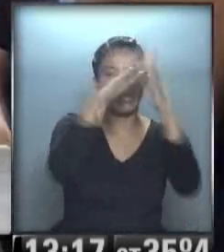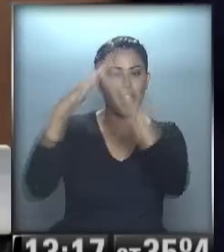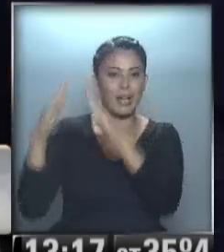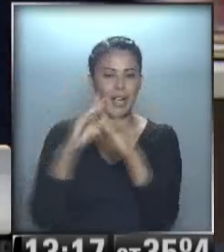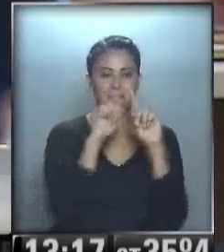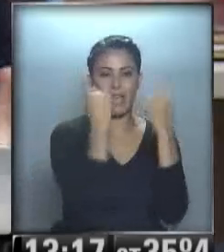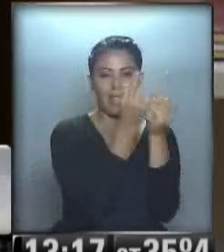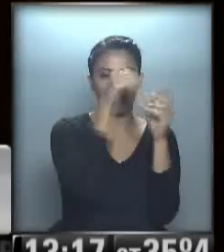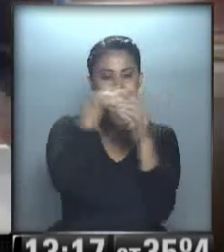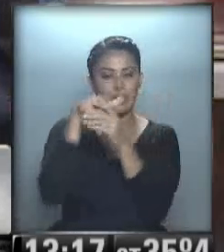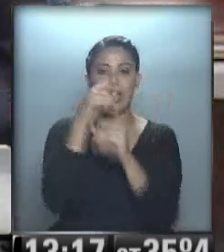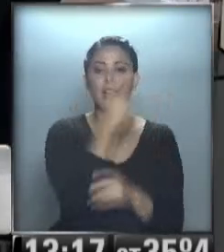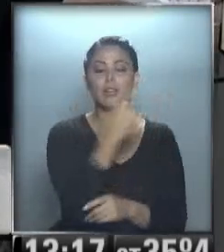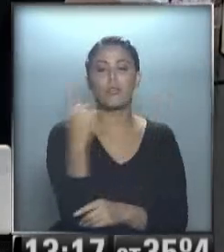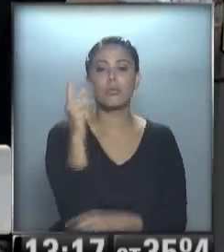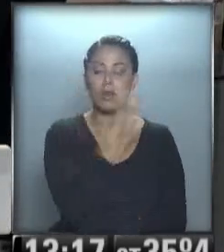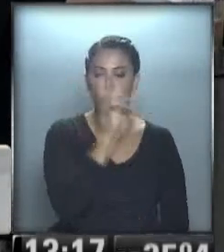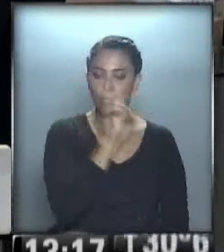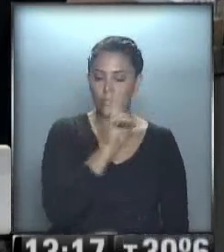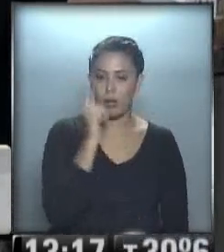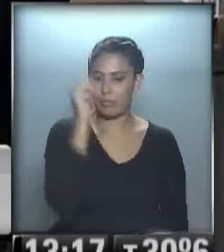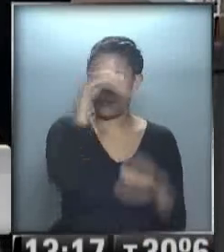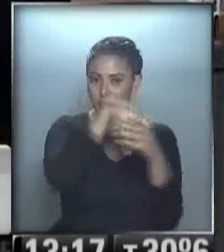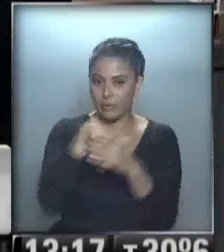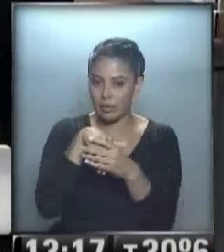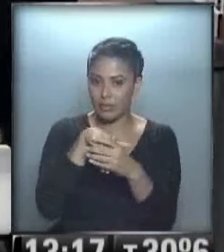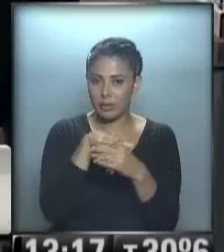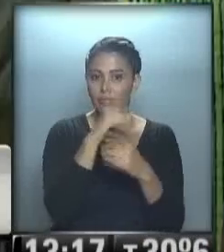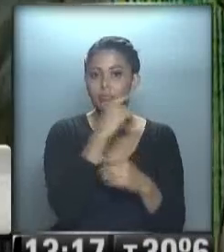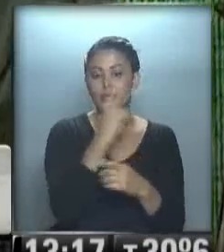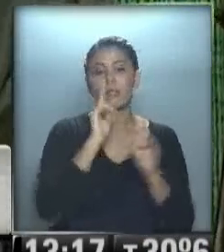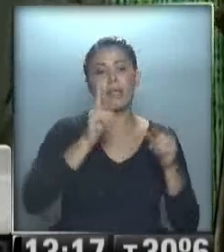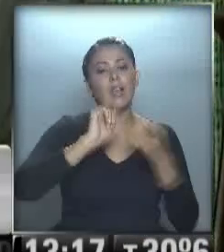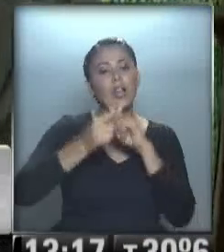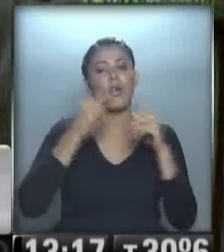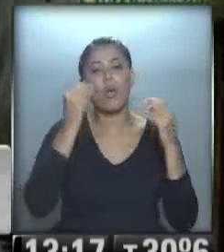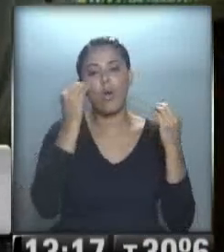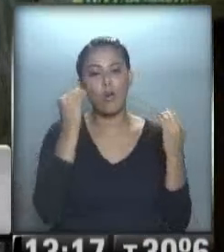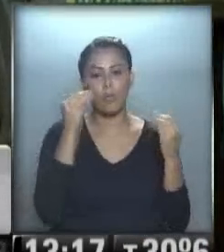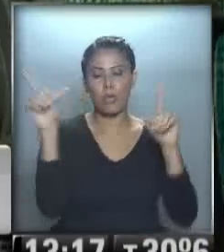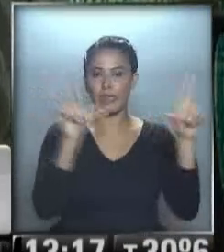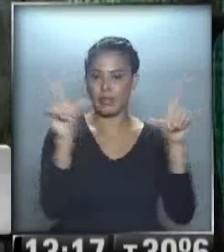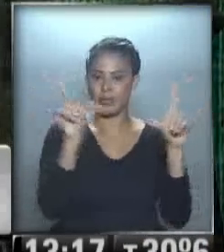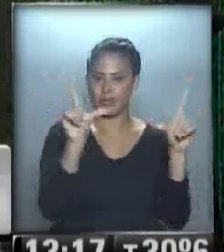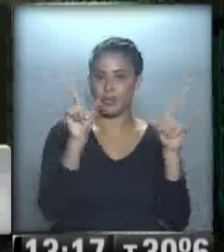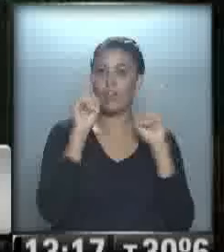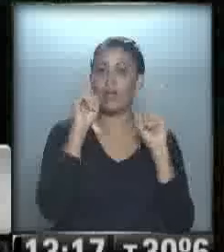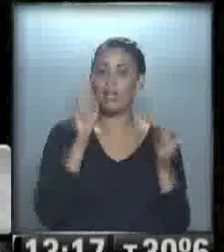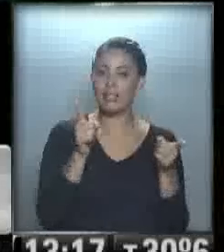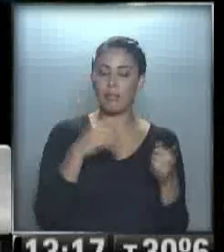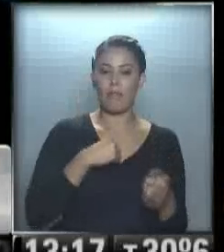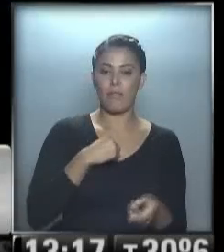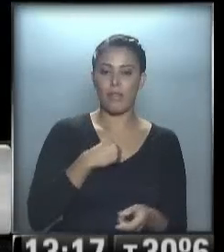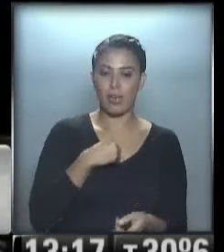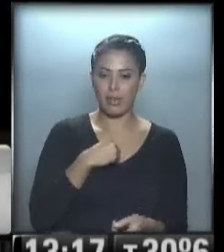y las mujeres que habitan esas casas estas amas de casas y la relación un poco con la televisión y po también con la